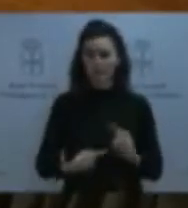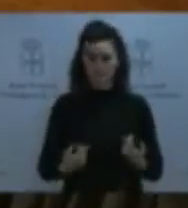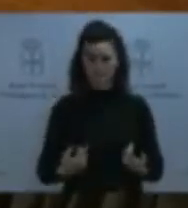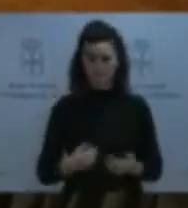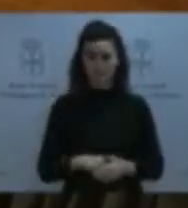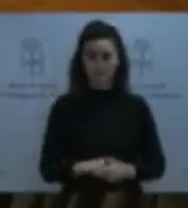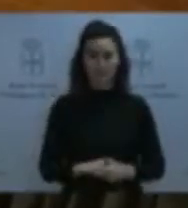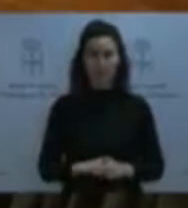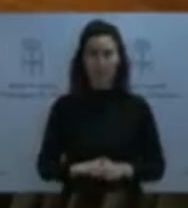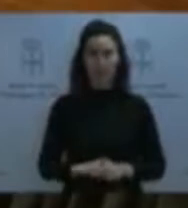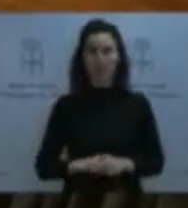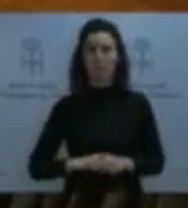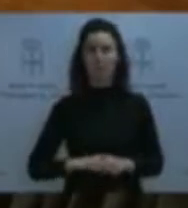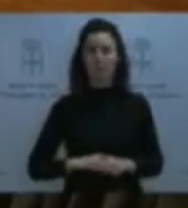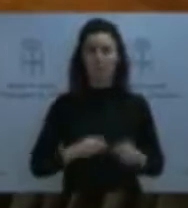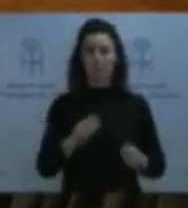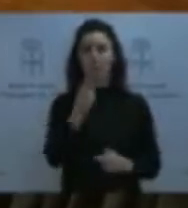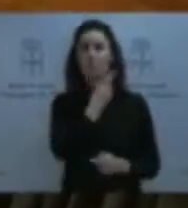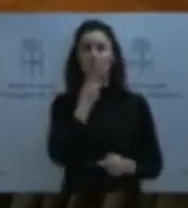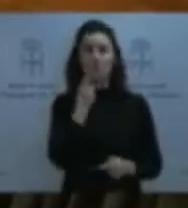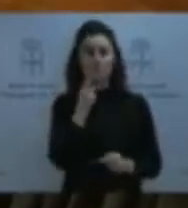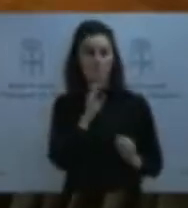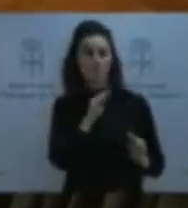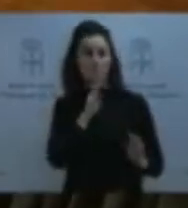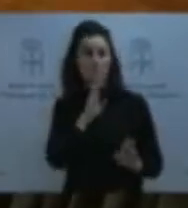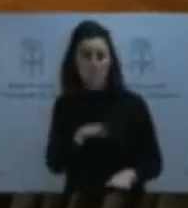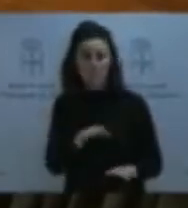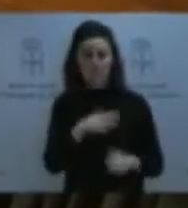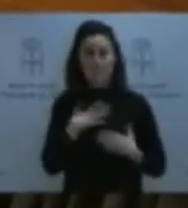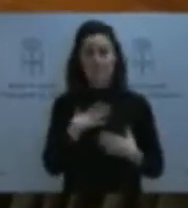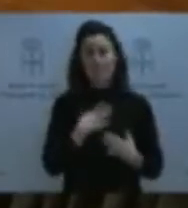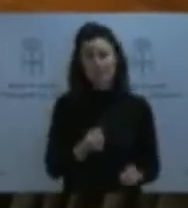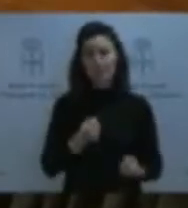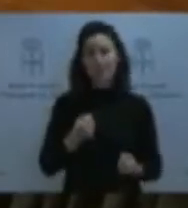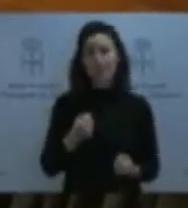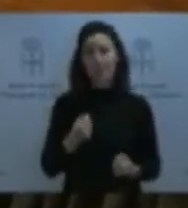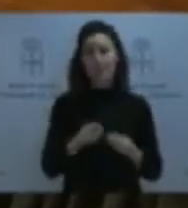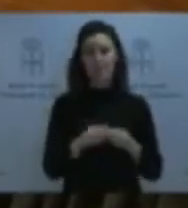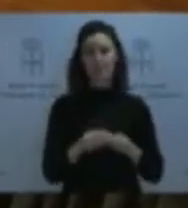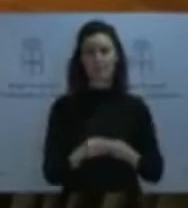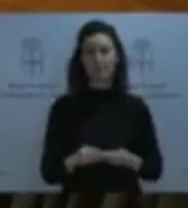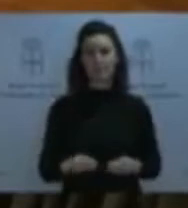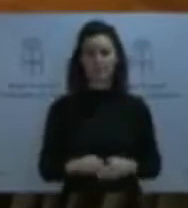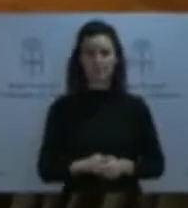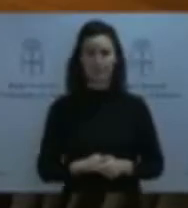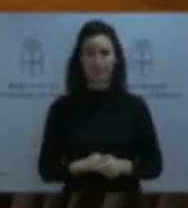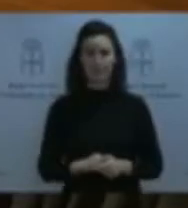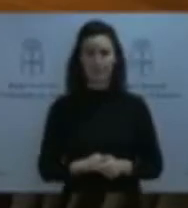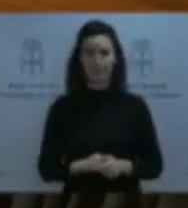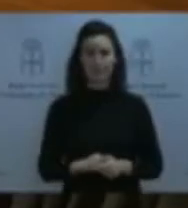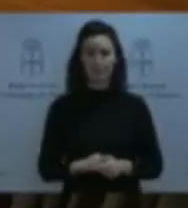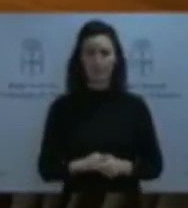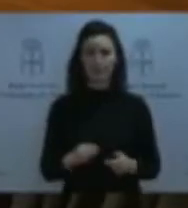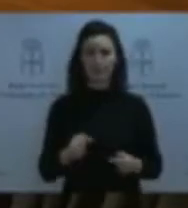compromiso para la salud de este tipo de pacientes. Como decía, cuando falamos de resonancias